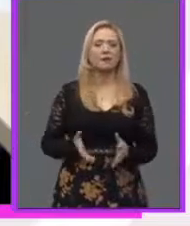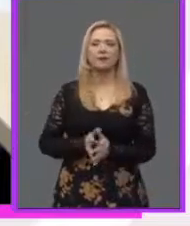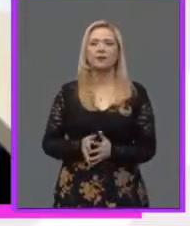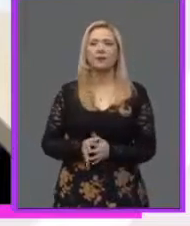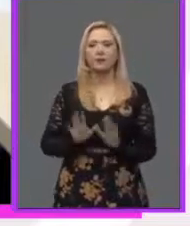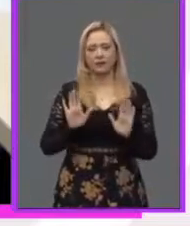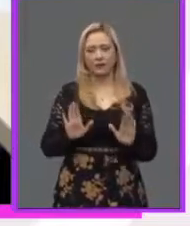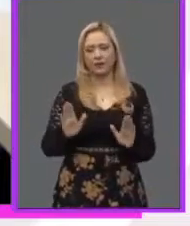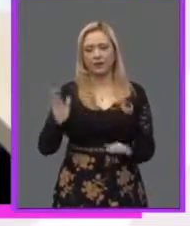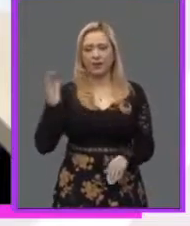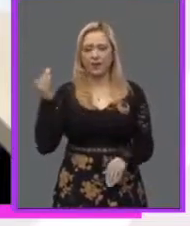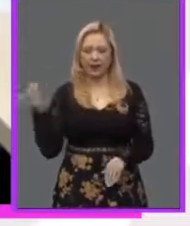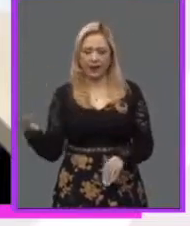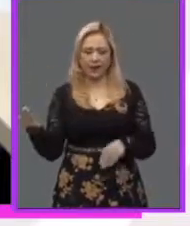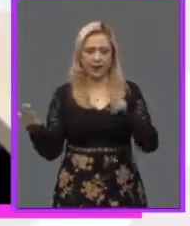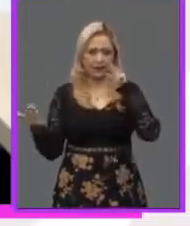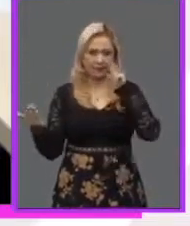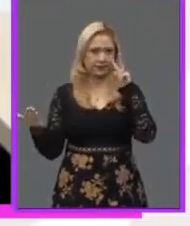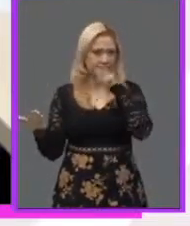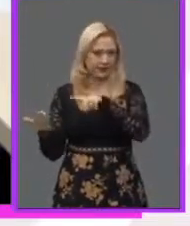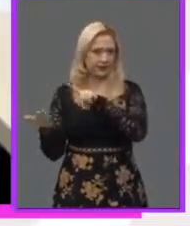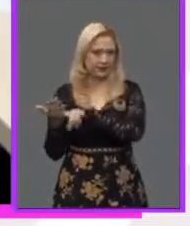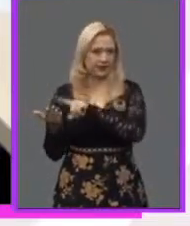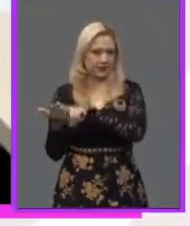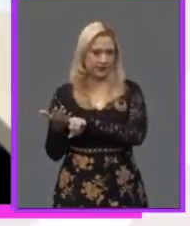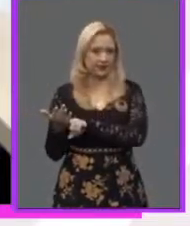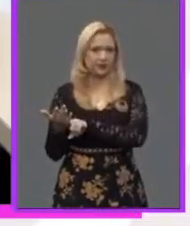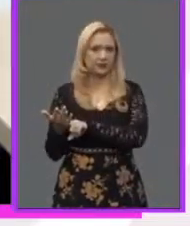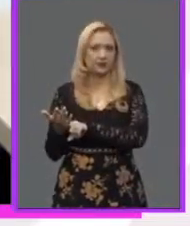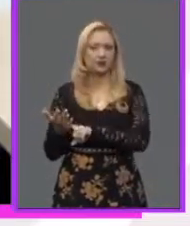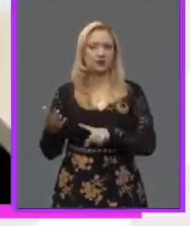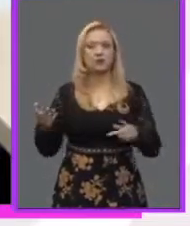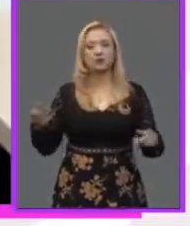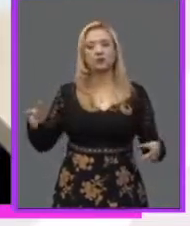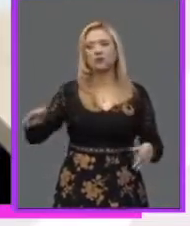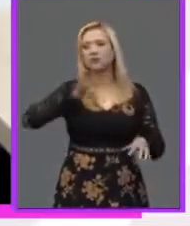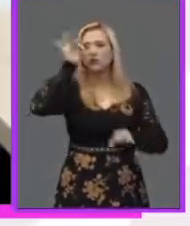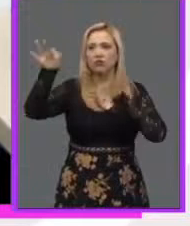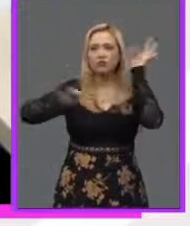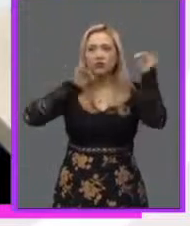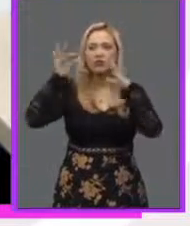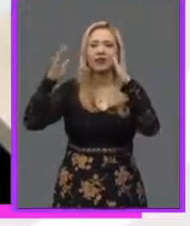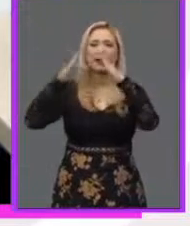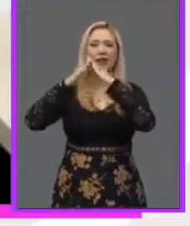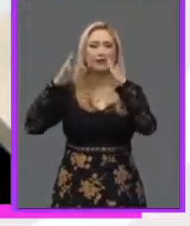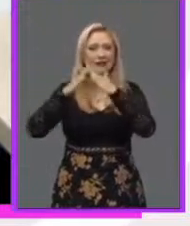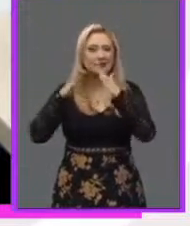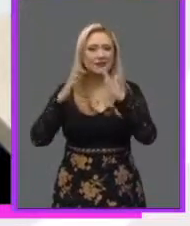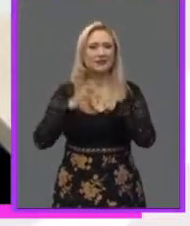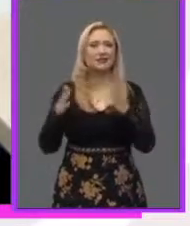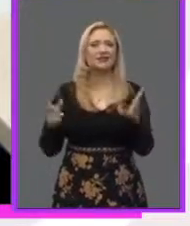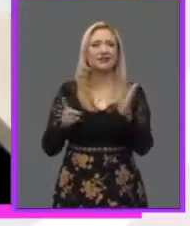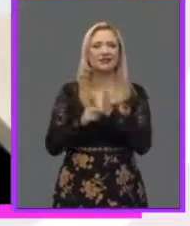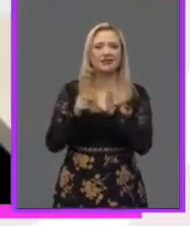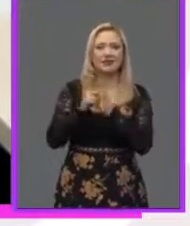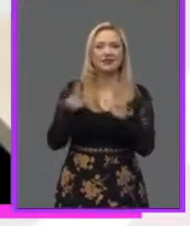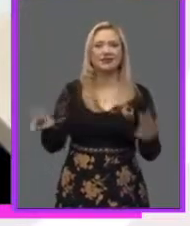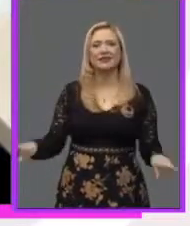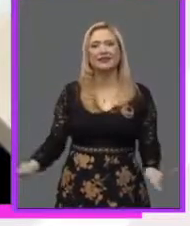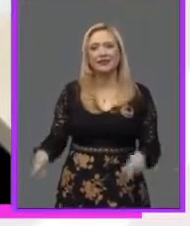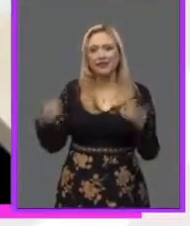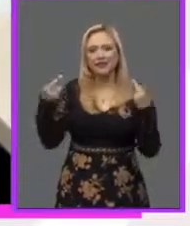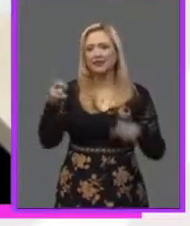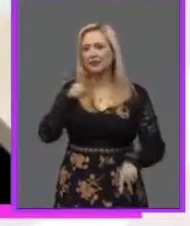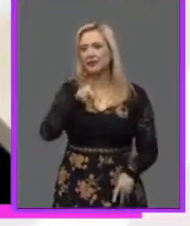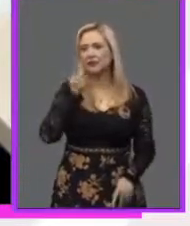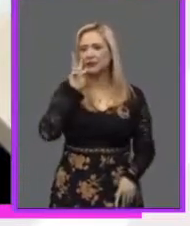ciudades. Por un lado, podemos ver de entrada hasta la misma publicidad inmobiliaria, ¿no? De cuando se hace un